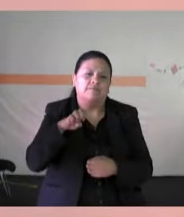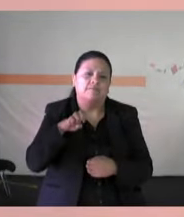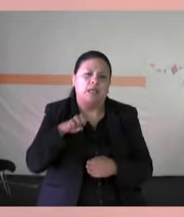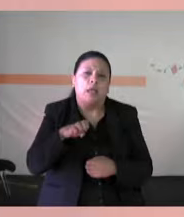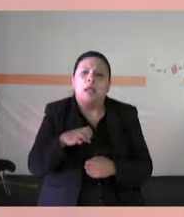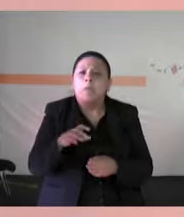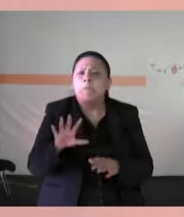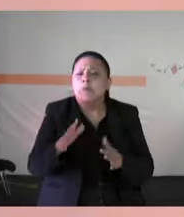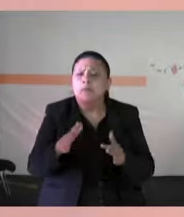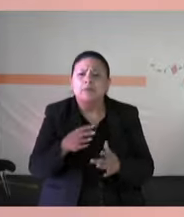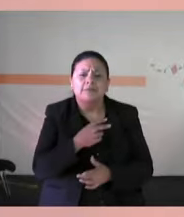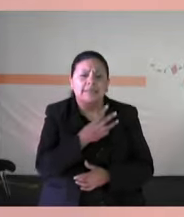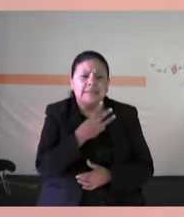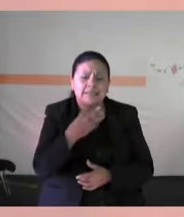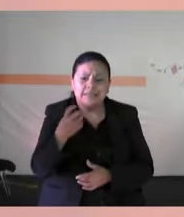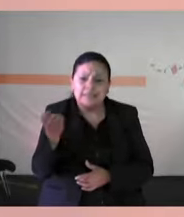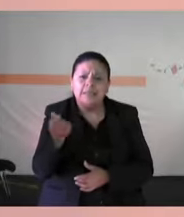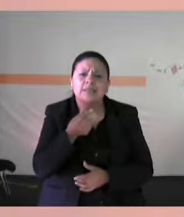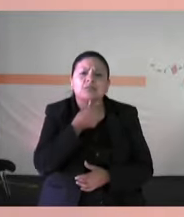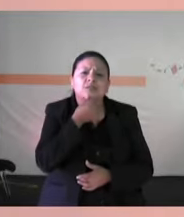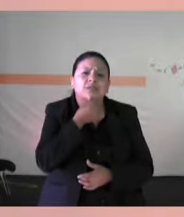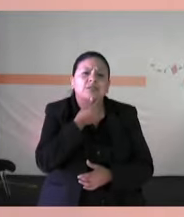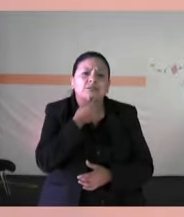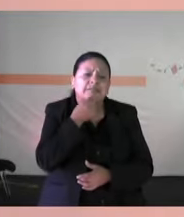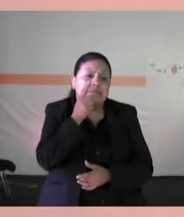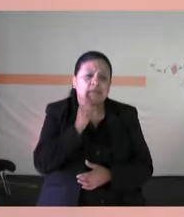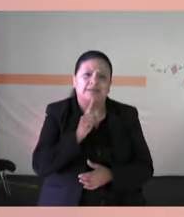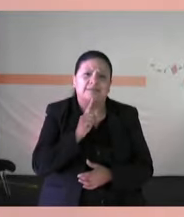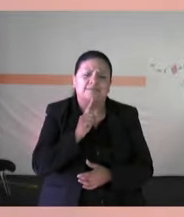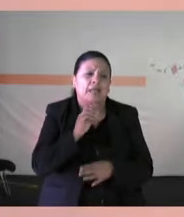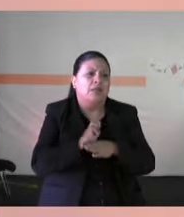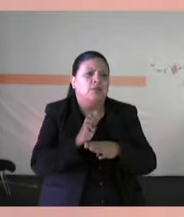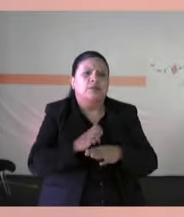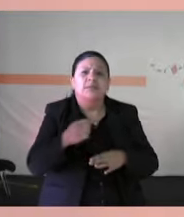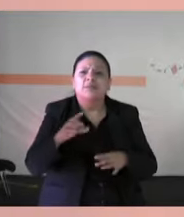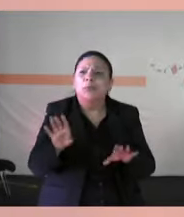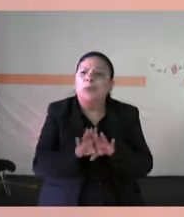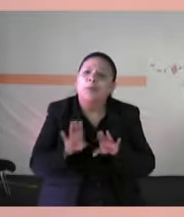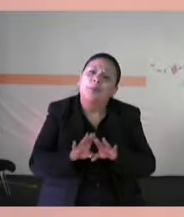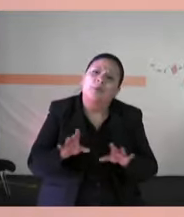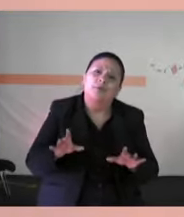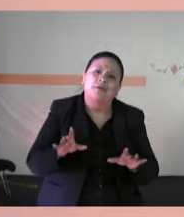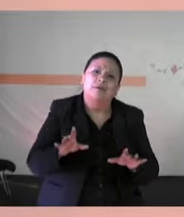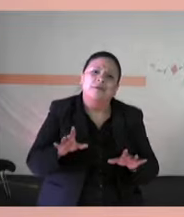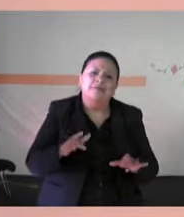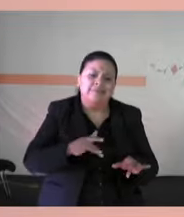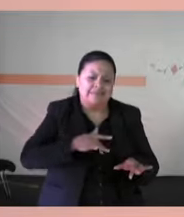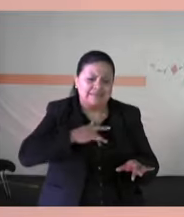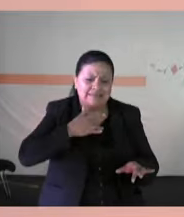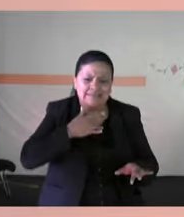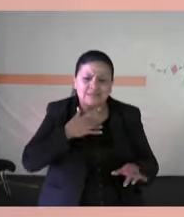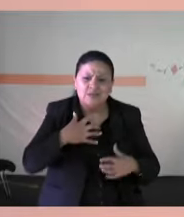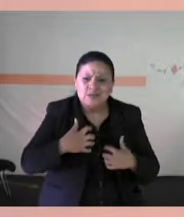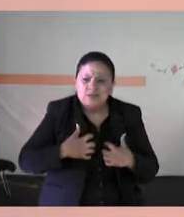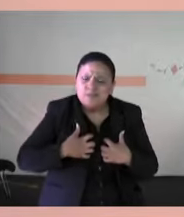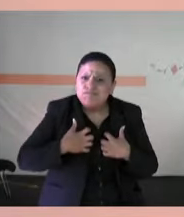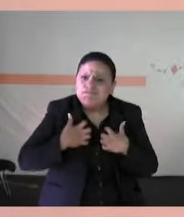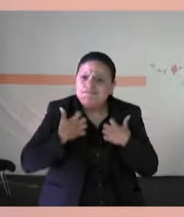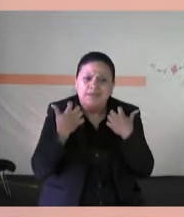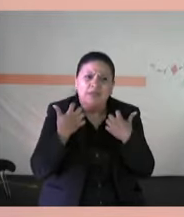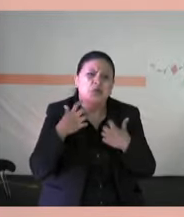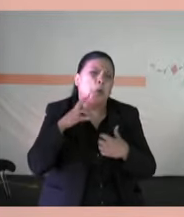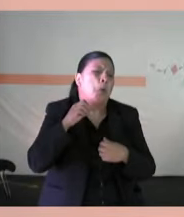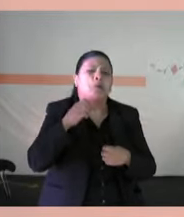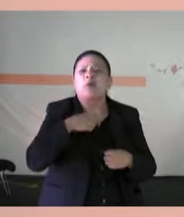Y entonces tú dices, ¿cómo no voy a tener rabia? No, es que no me vale con llorar y decir, oh, qué mierda